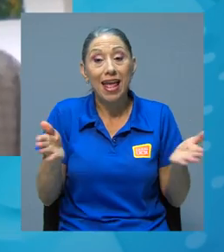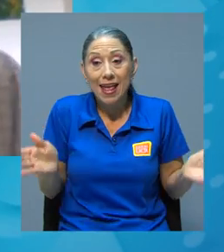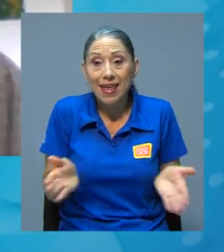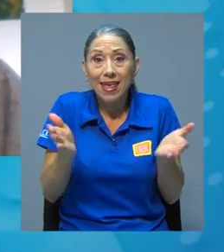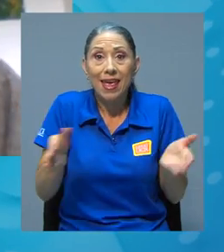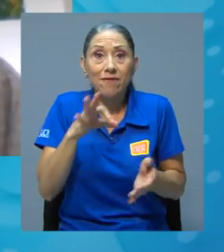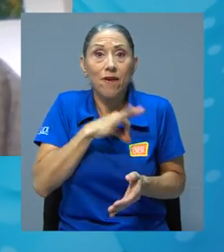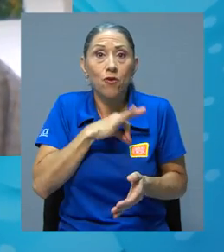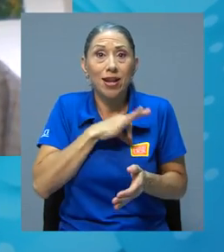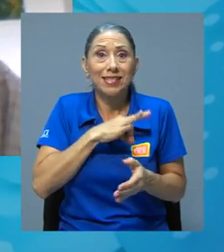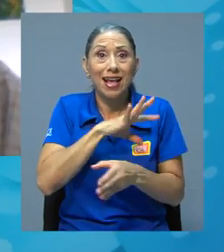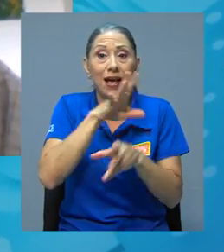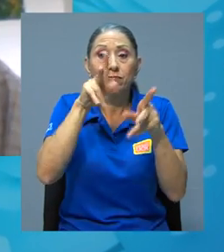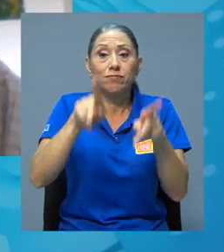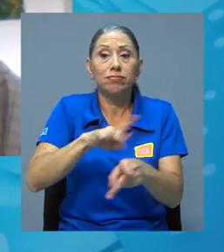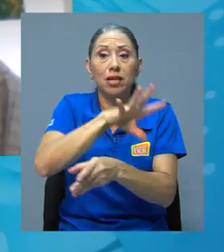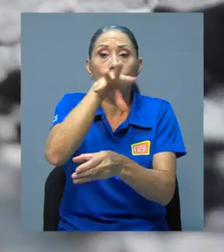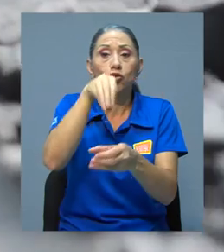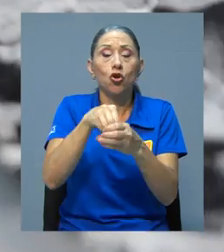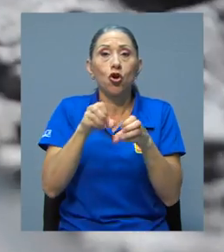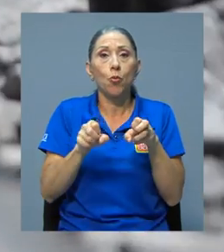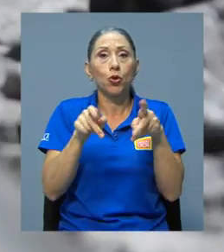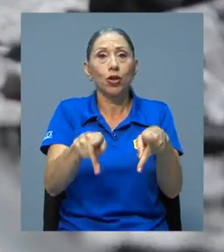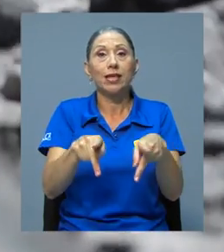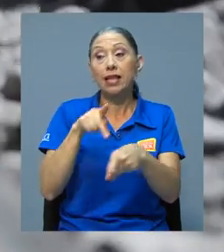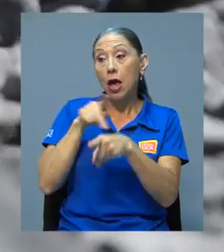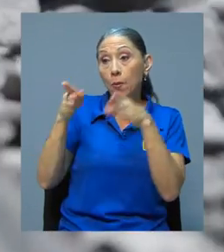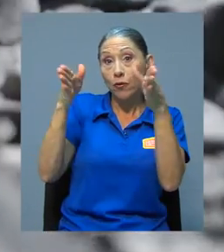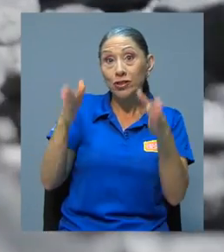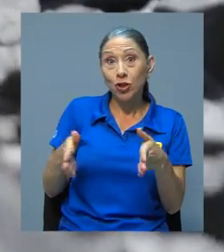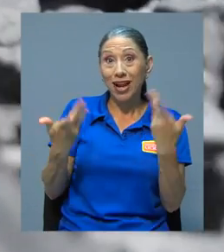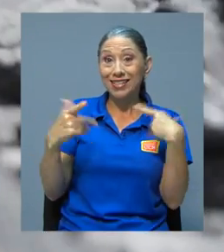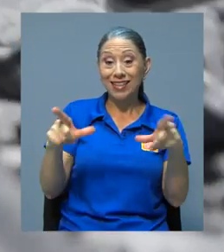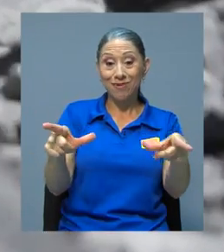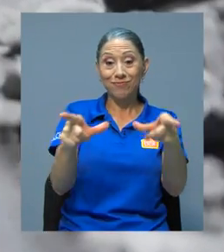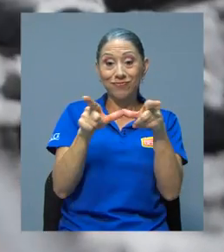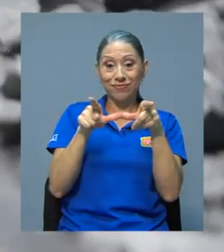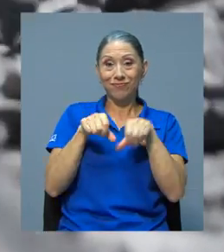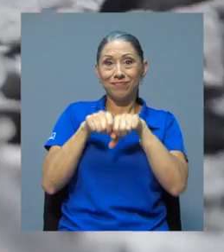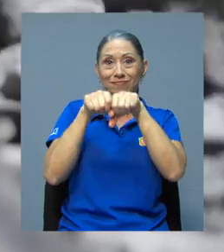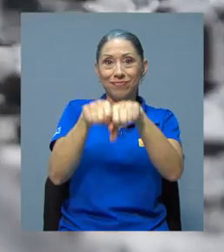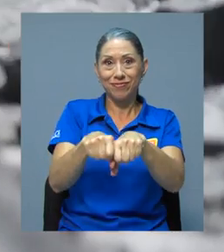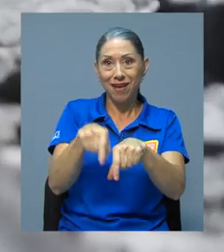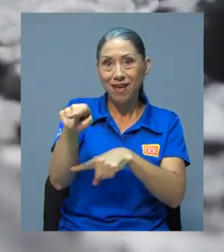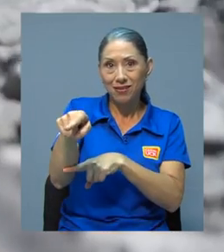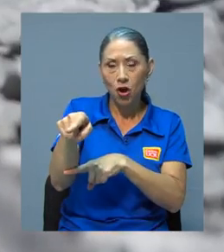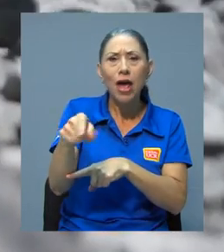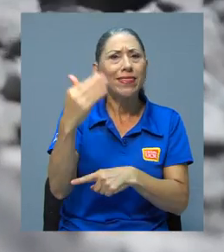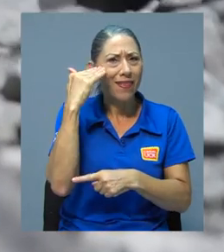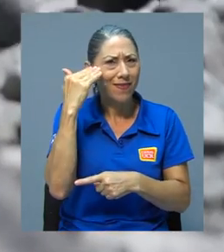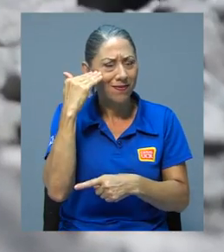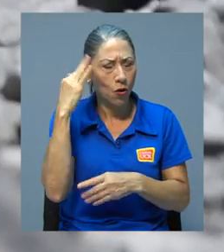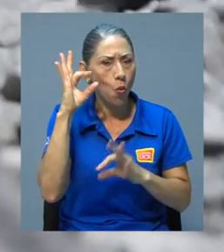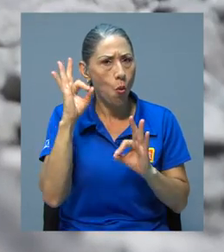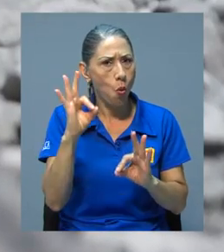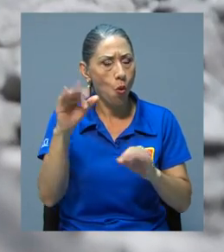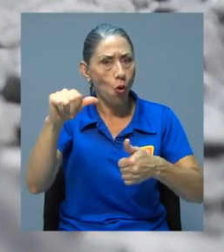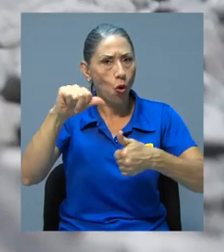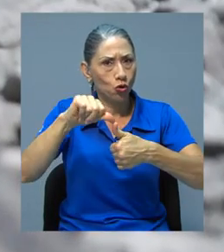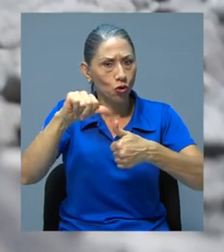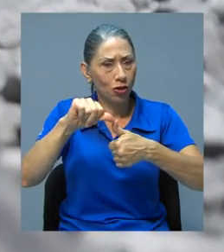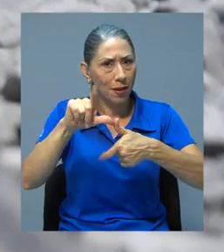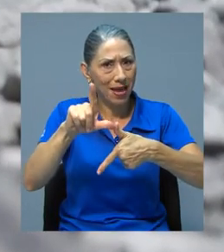inclusión y las oportunidades. Los profesionales egresados de esta nueva propuesta académica tendrán muy buen conocimiento en